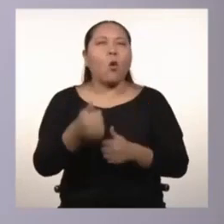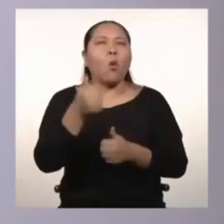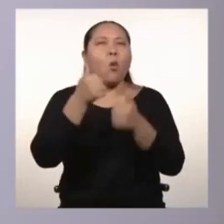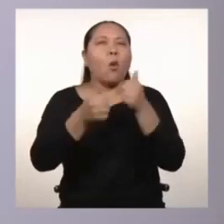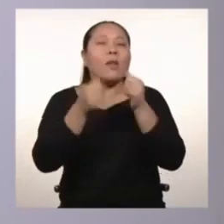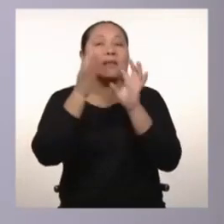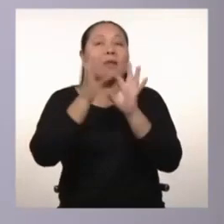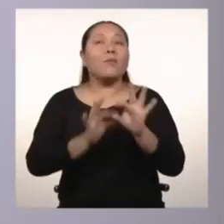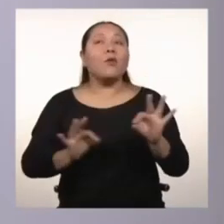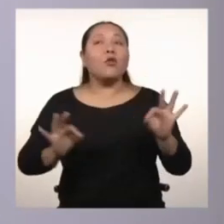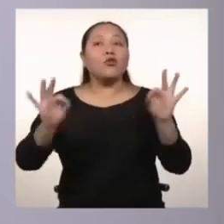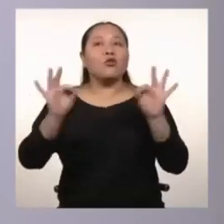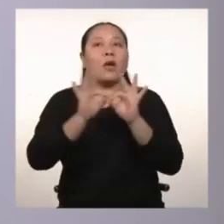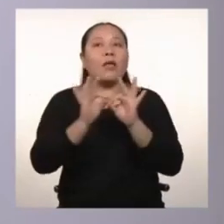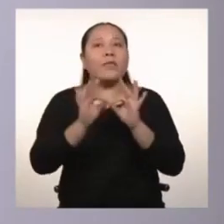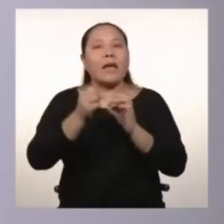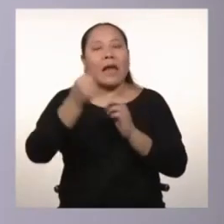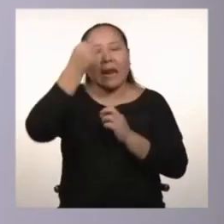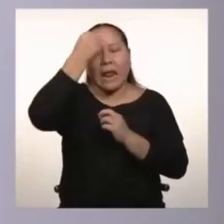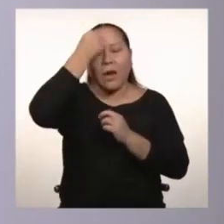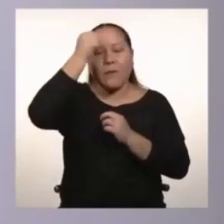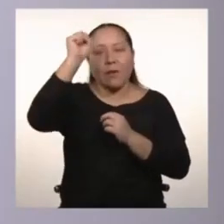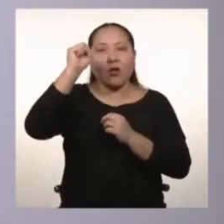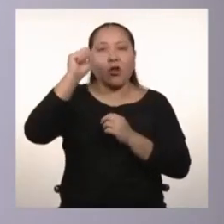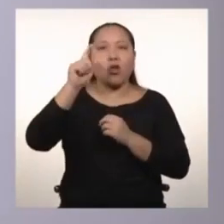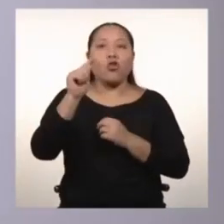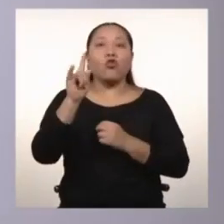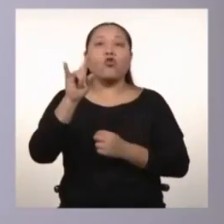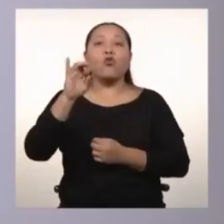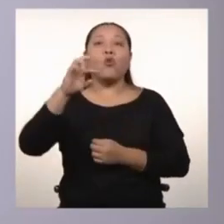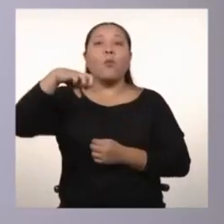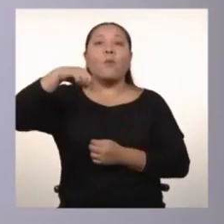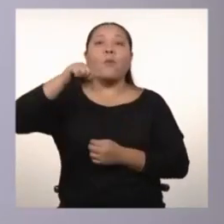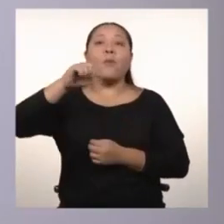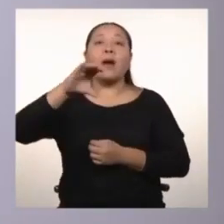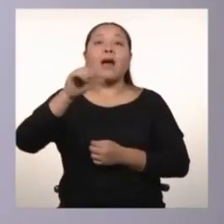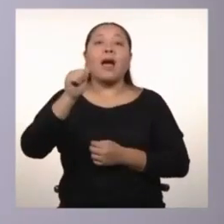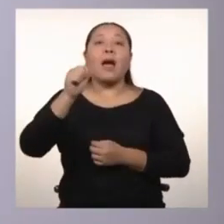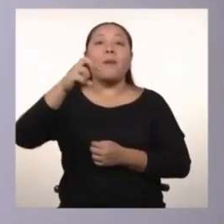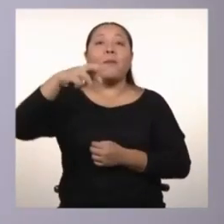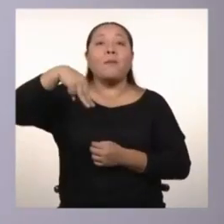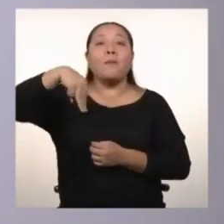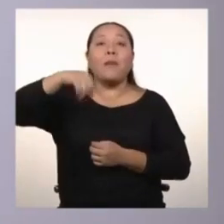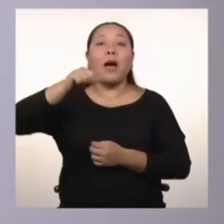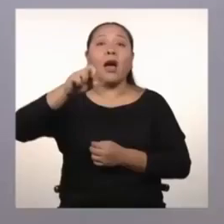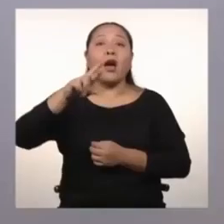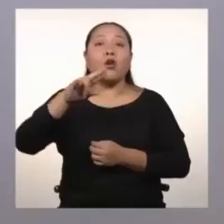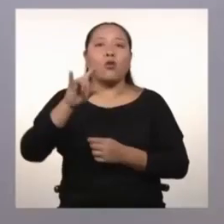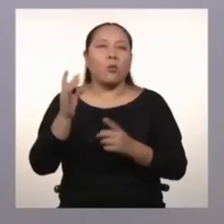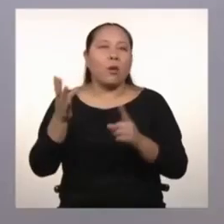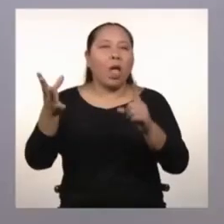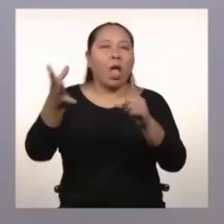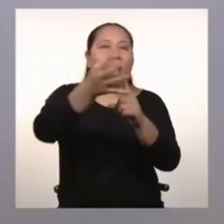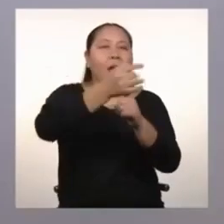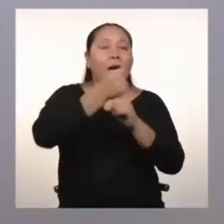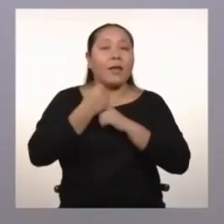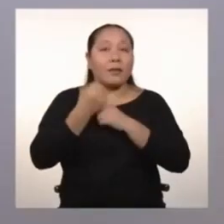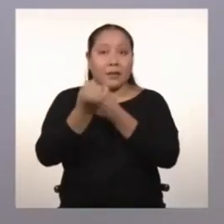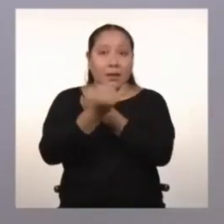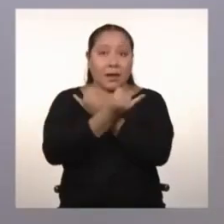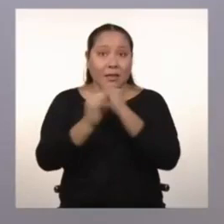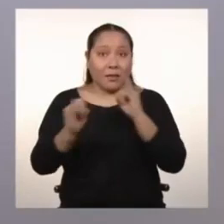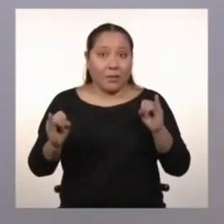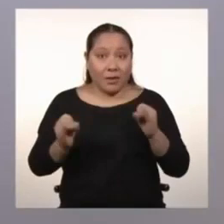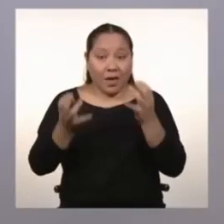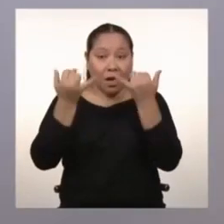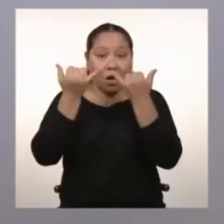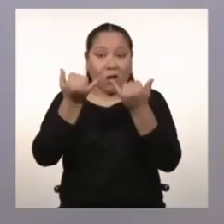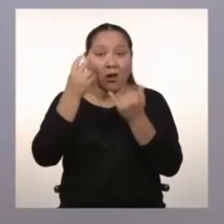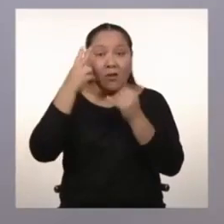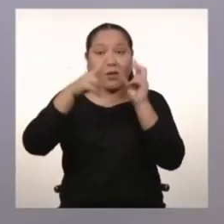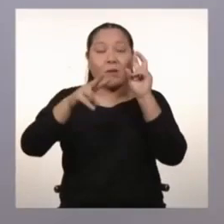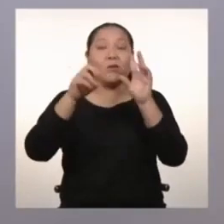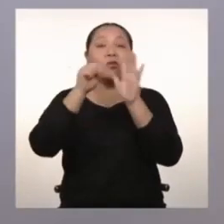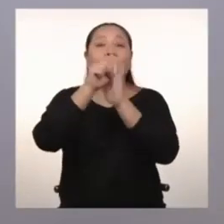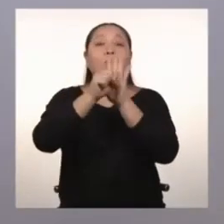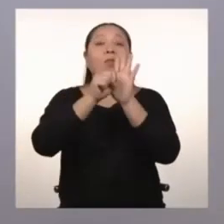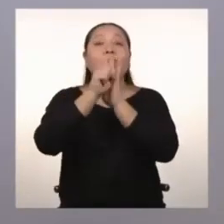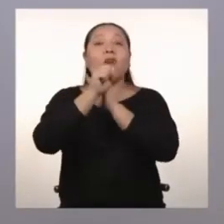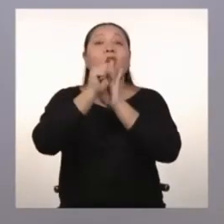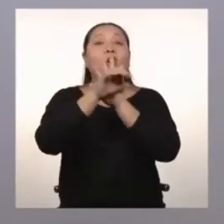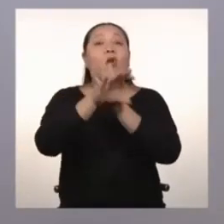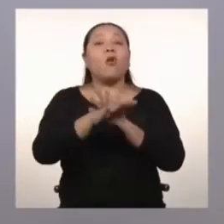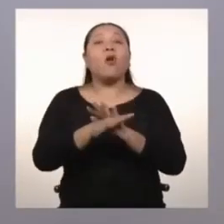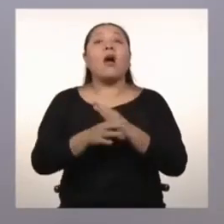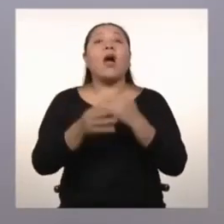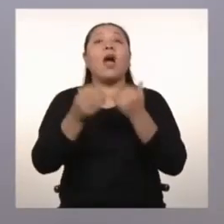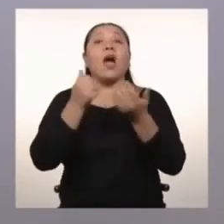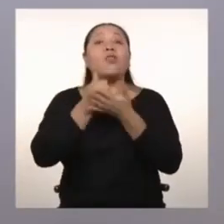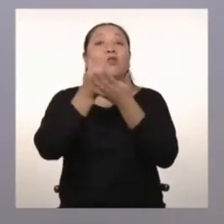fue la rebelión de Túpac Amaru II en la lucha por la independencia? Ahora veremos un video que nos ayudará